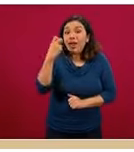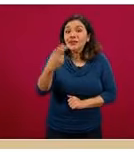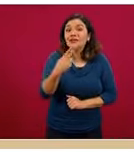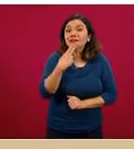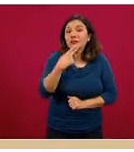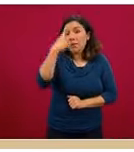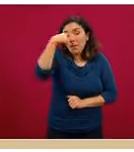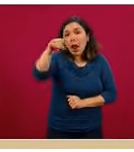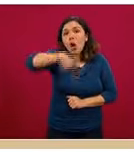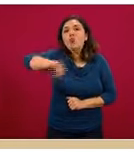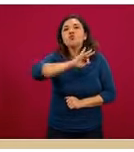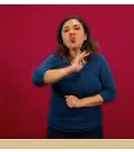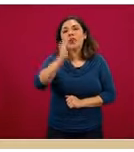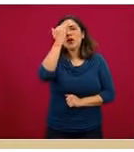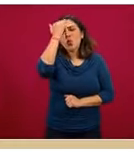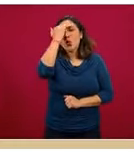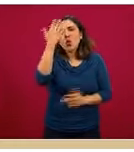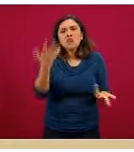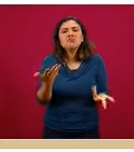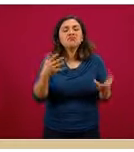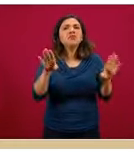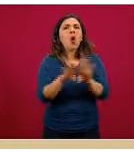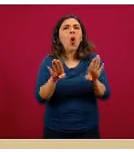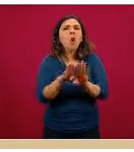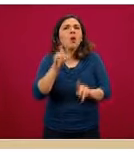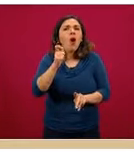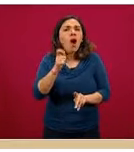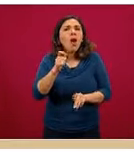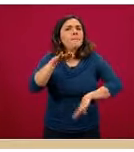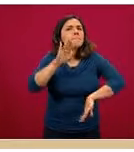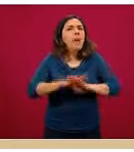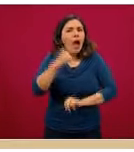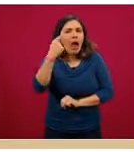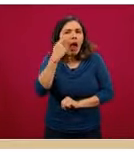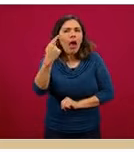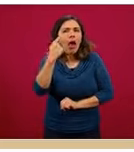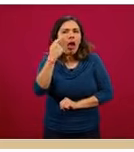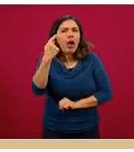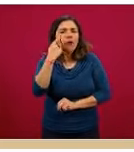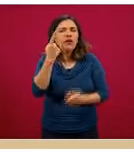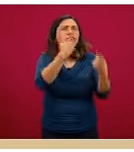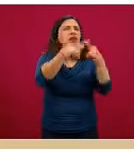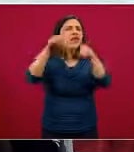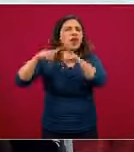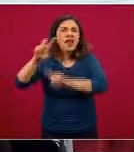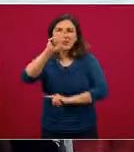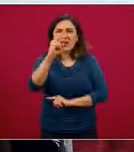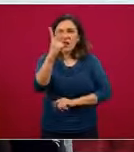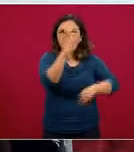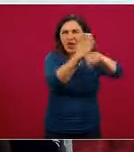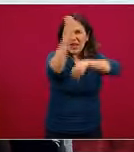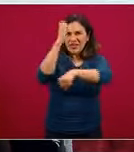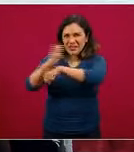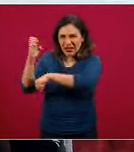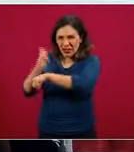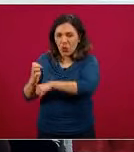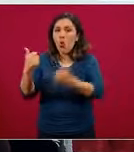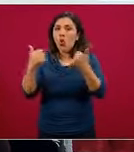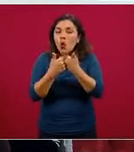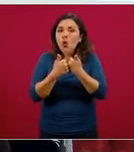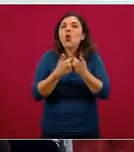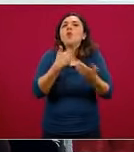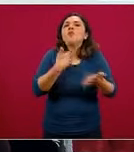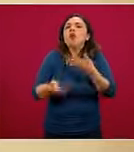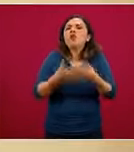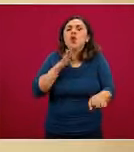poder conocer cuál sería la prevalencia en las diferentes 32 entidades federativas a través del